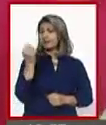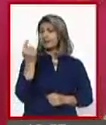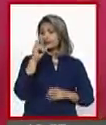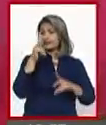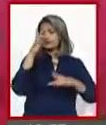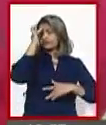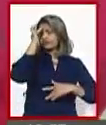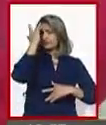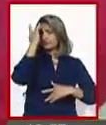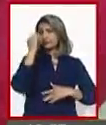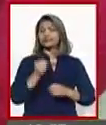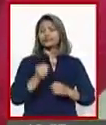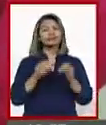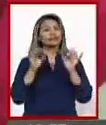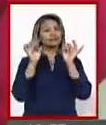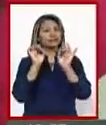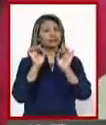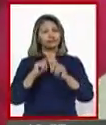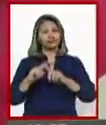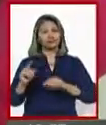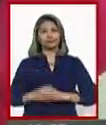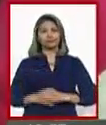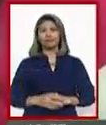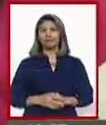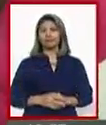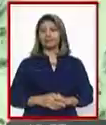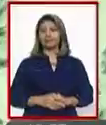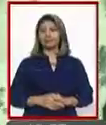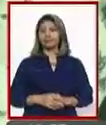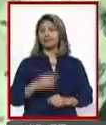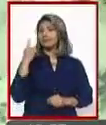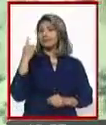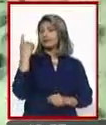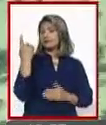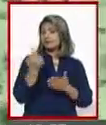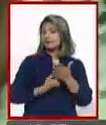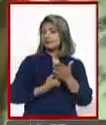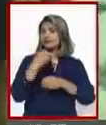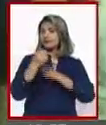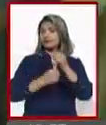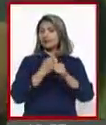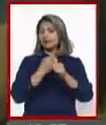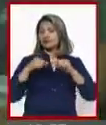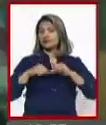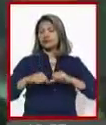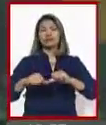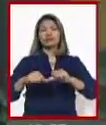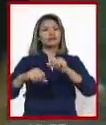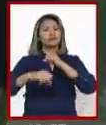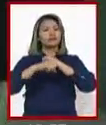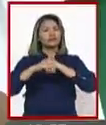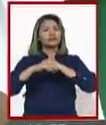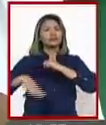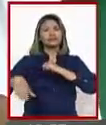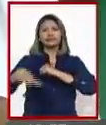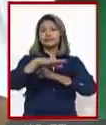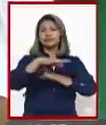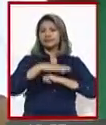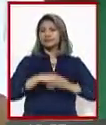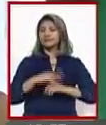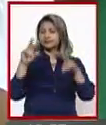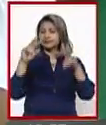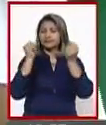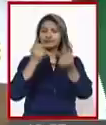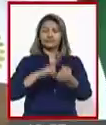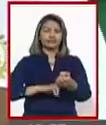está enferma o está de gravedad. ¿Cuántas veces al año se hace esta campaña? Bueno, nosotros constantemente estamos haciendo campañas de tema